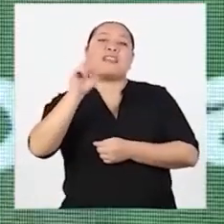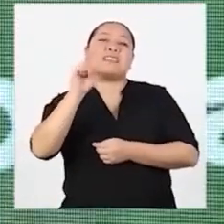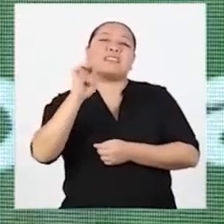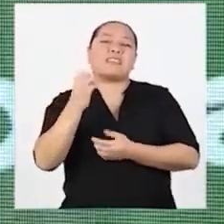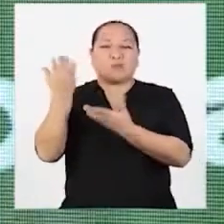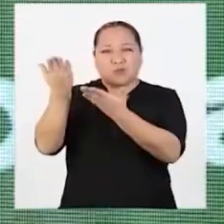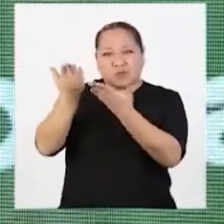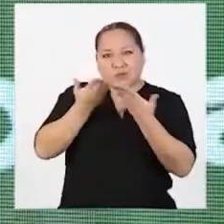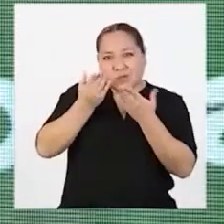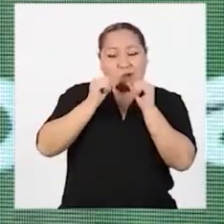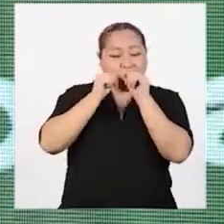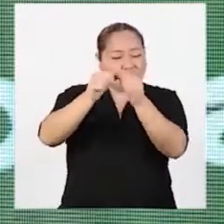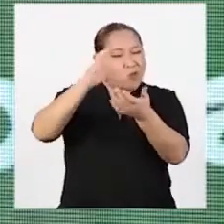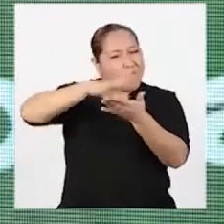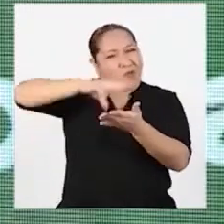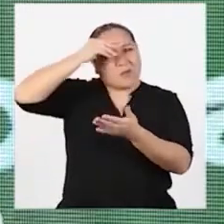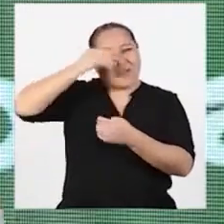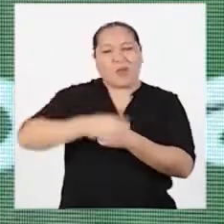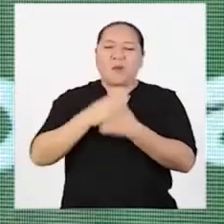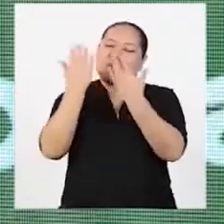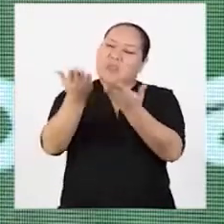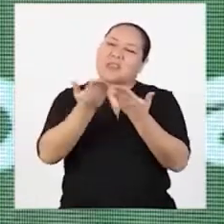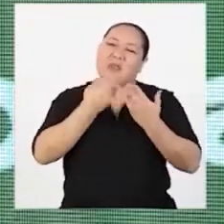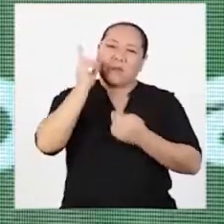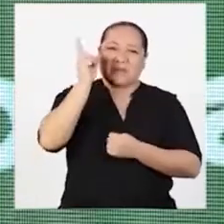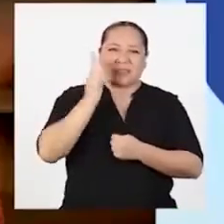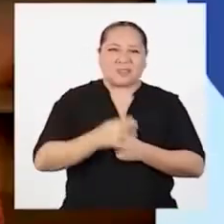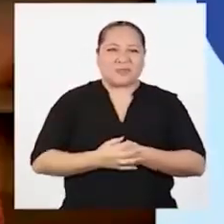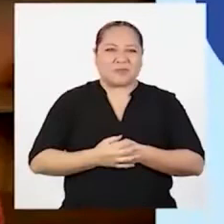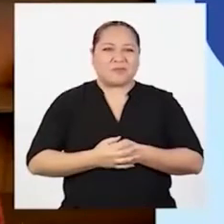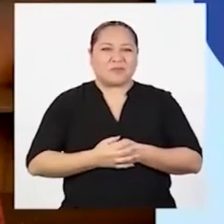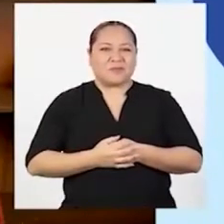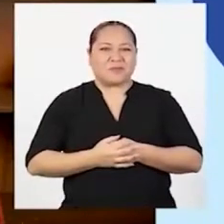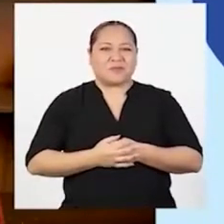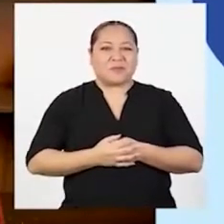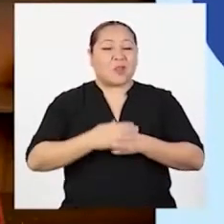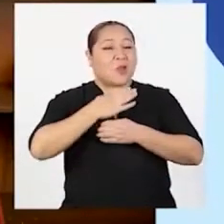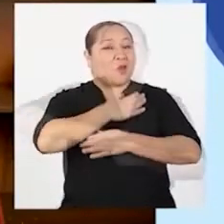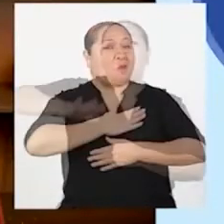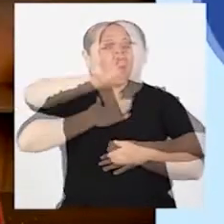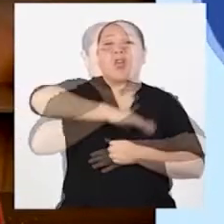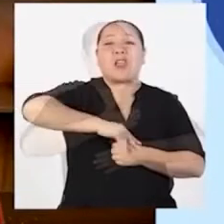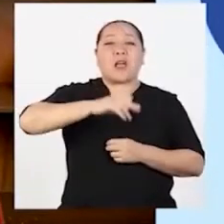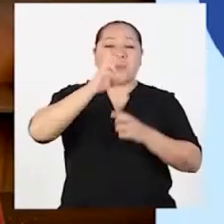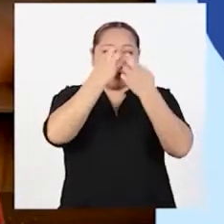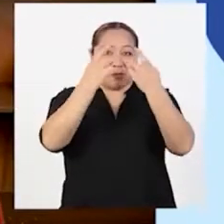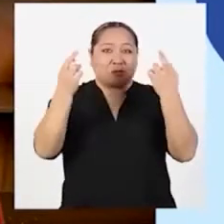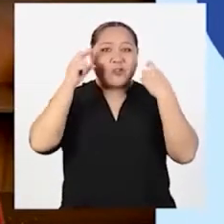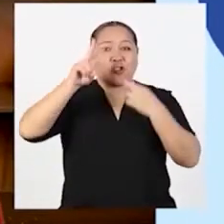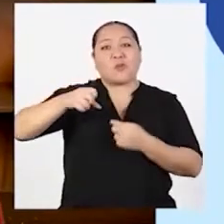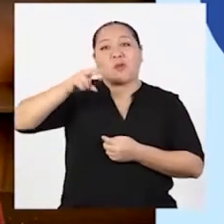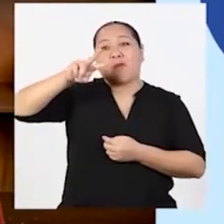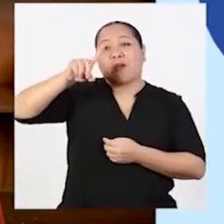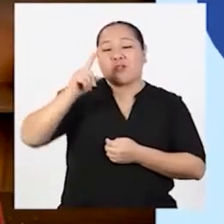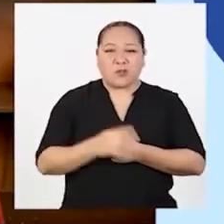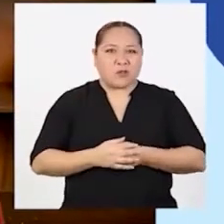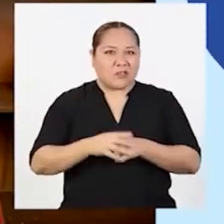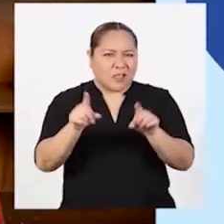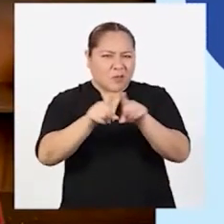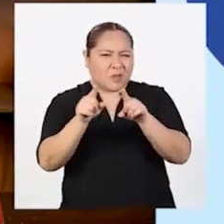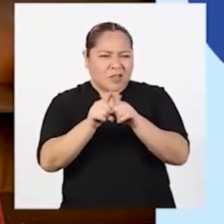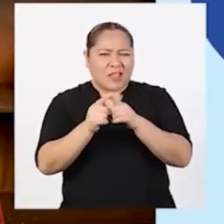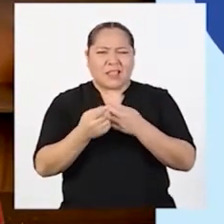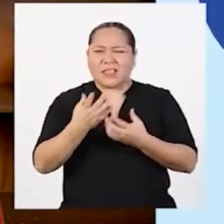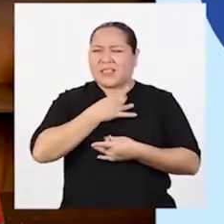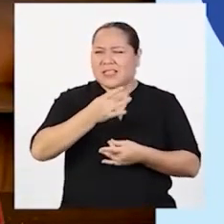profesor a quien le doy el pase para seguir aprendiendo. ¡Bienvenido, profesor! Un gusto saludarlos, Romina y Mario. Agradezco también la interesante presencia